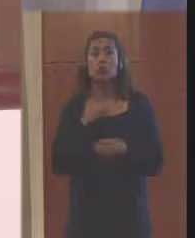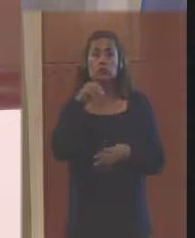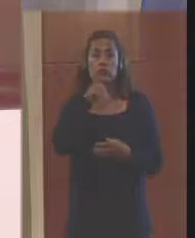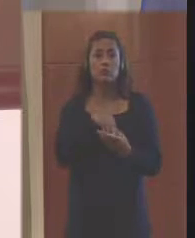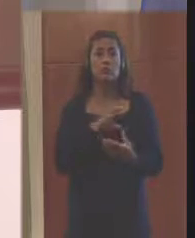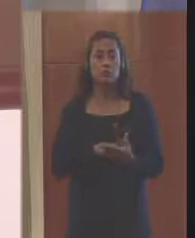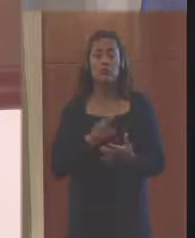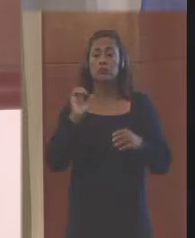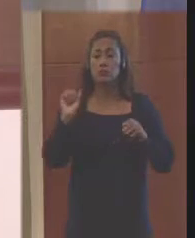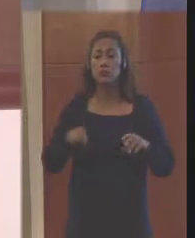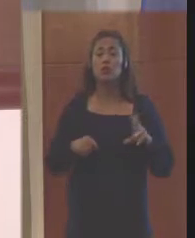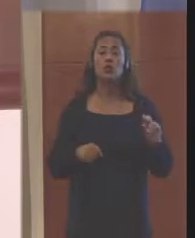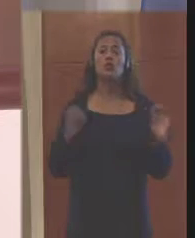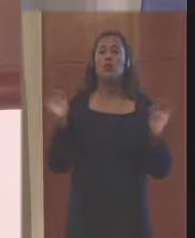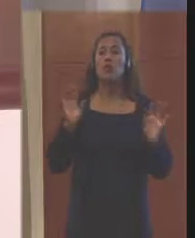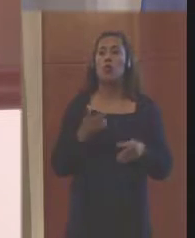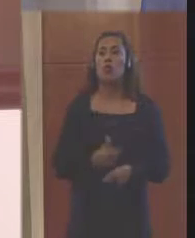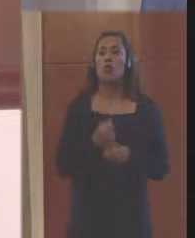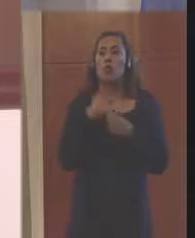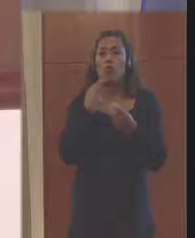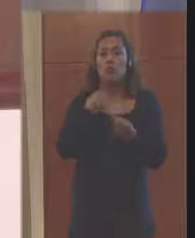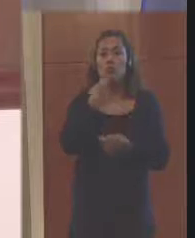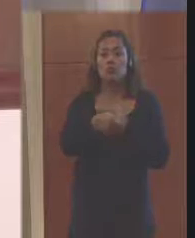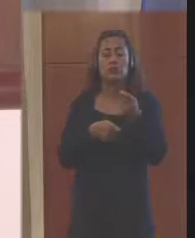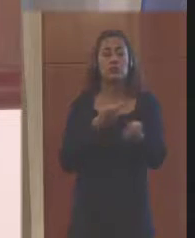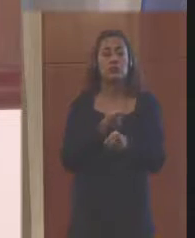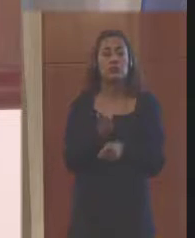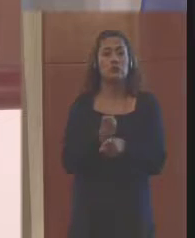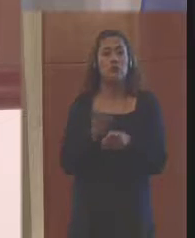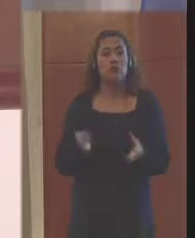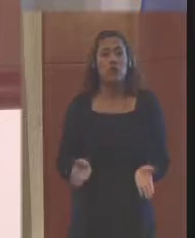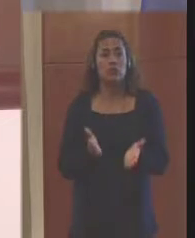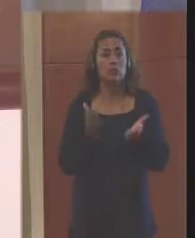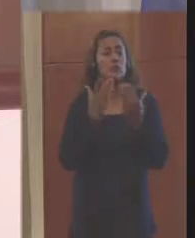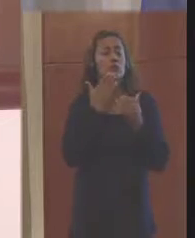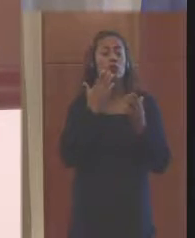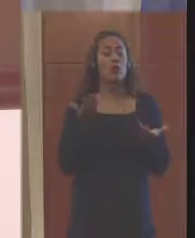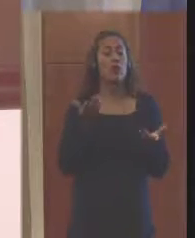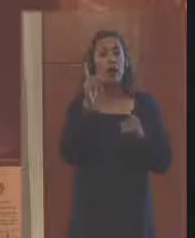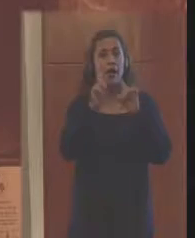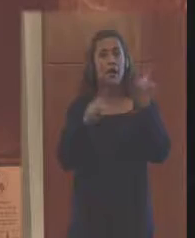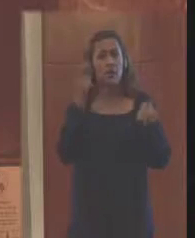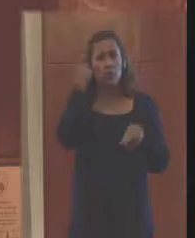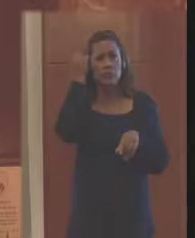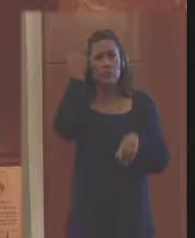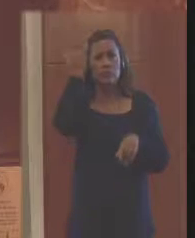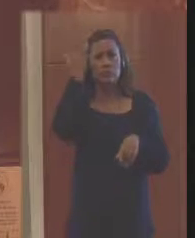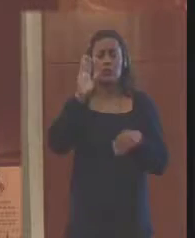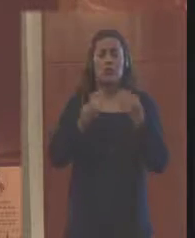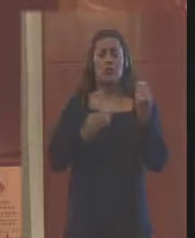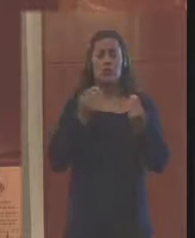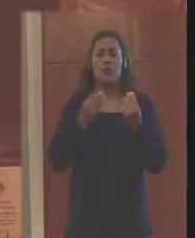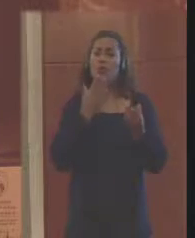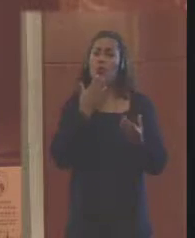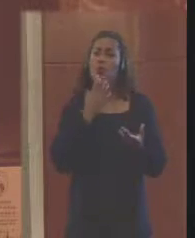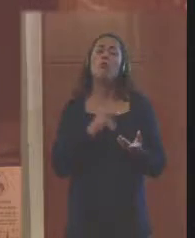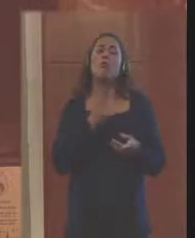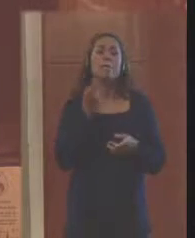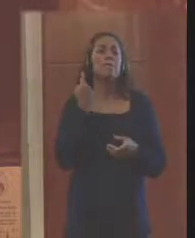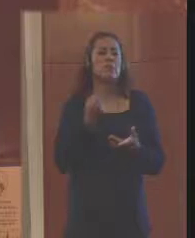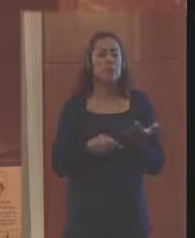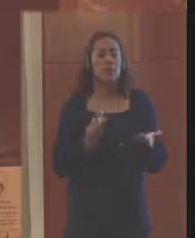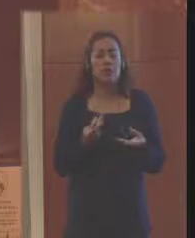u otros instrumentos de financiación de riesgo. Es impresionante el efecto a largo plazo, como pueden ver. En